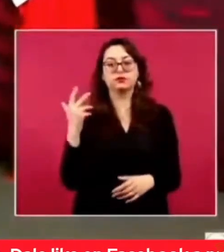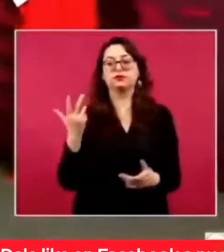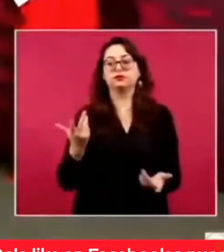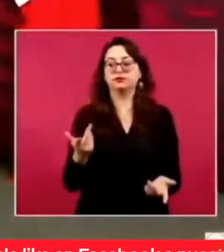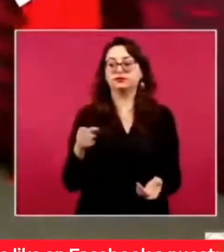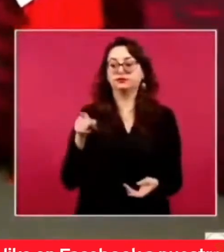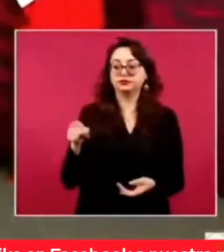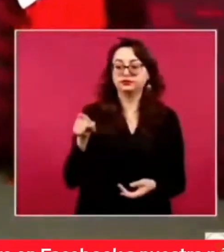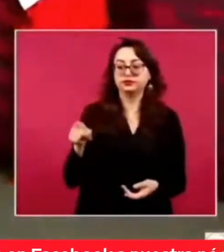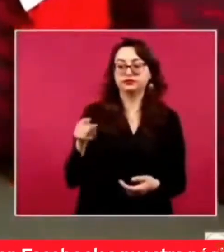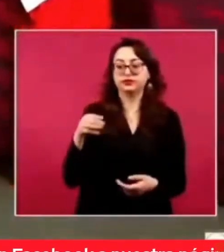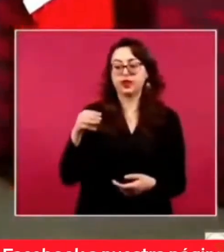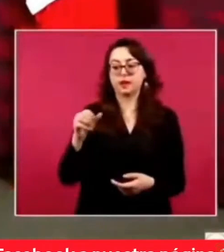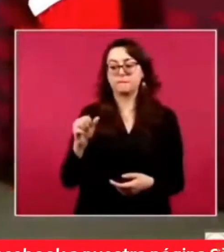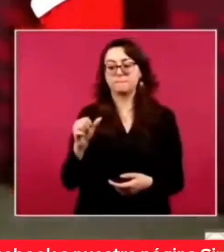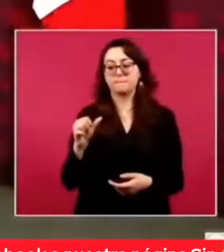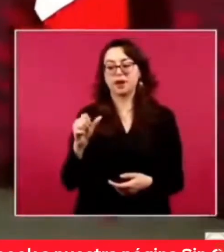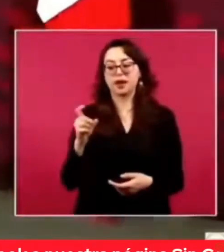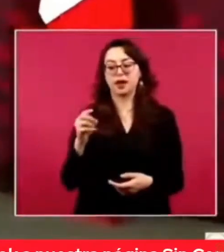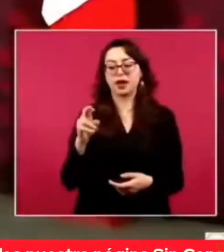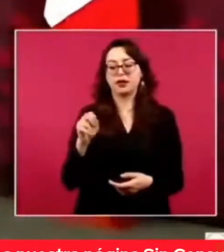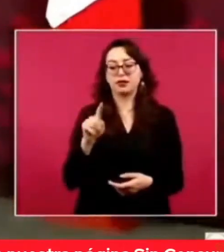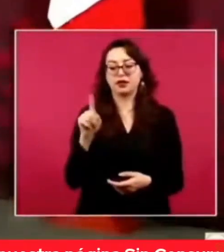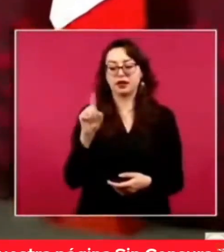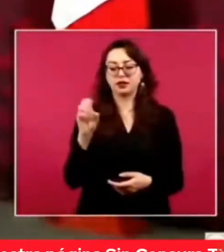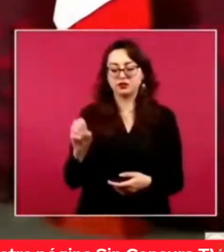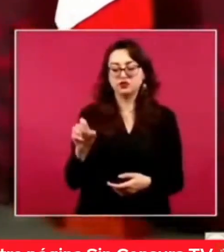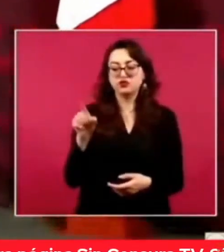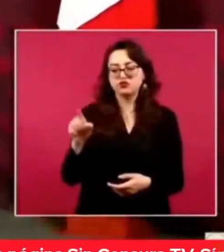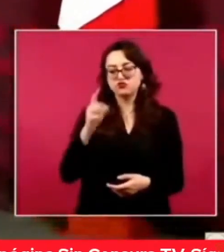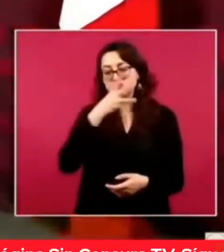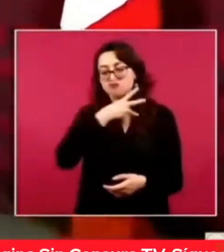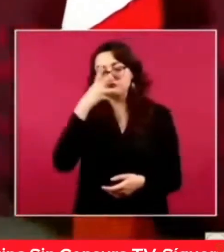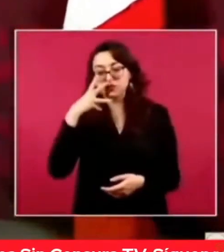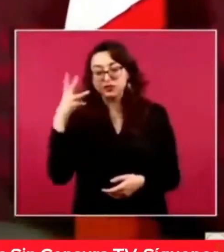con las visas